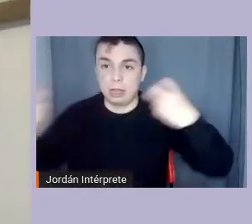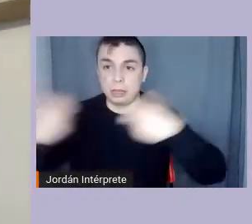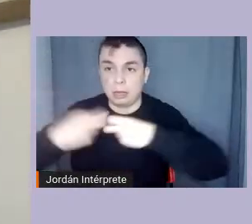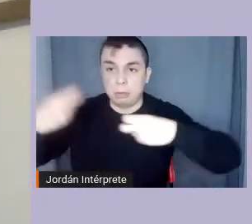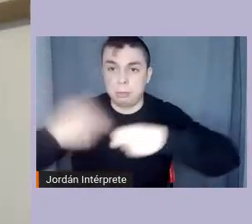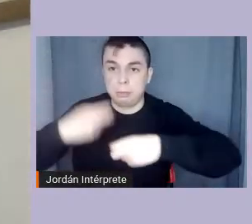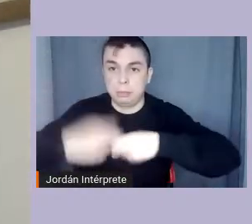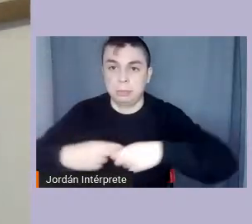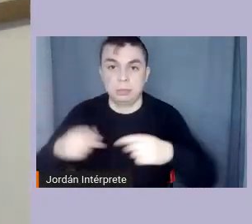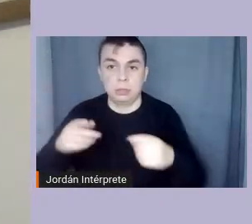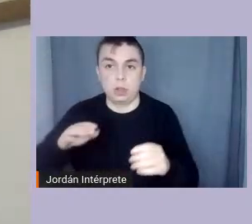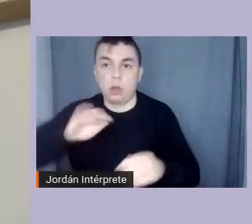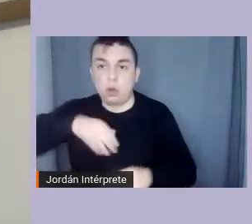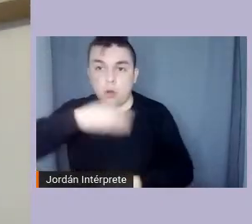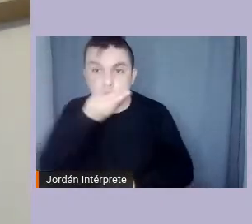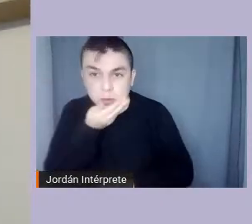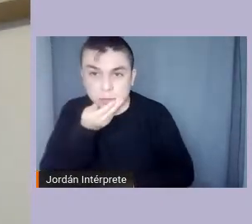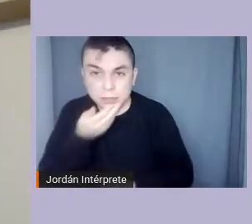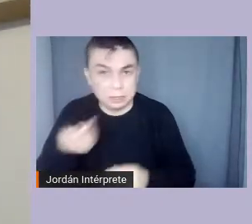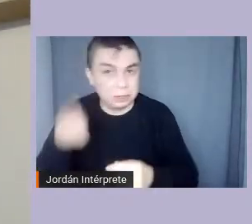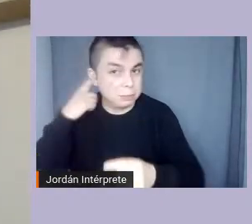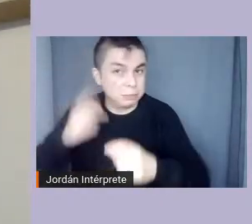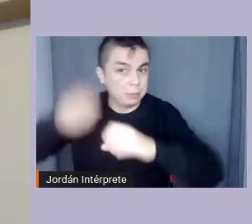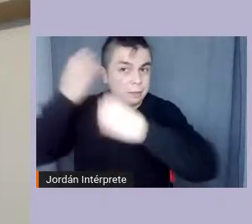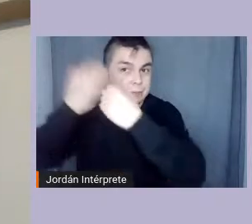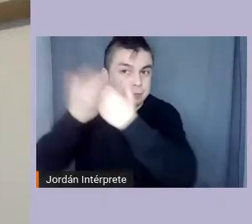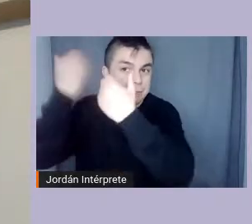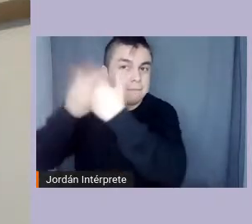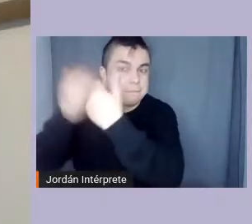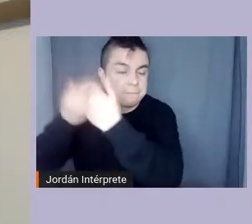ser, no venía preparada,